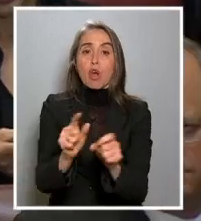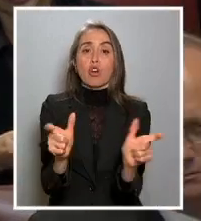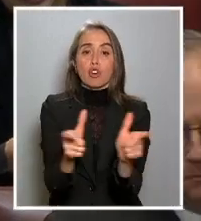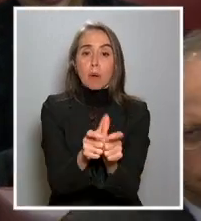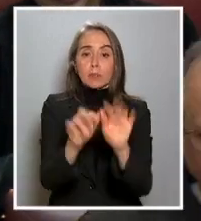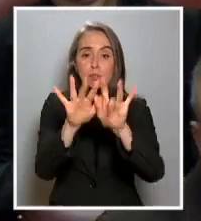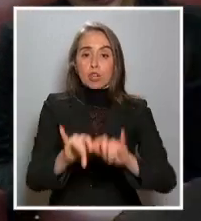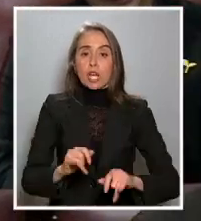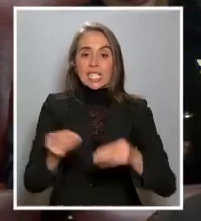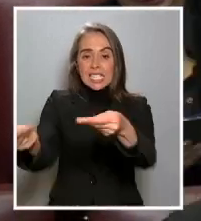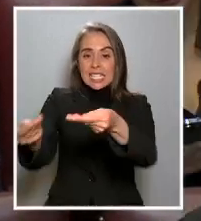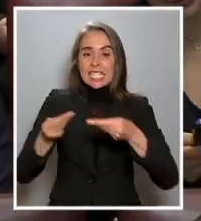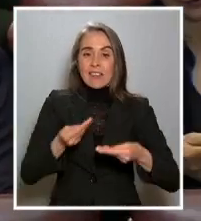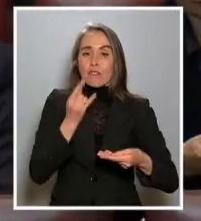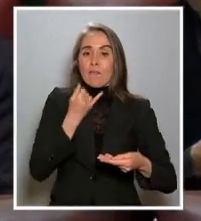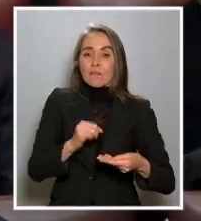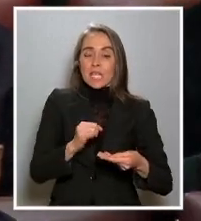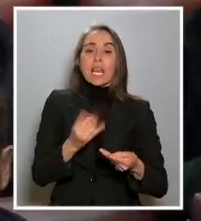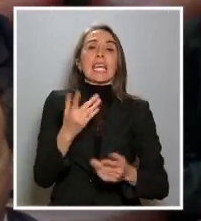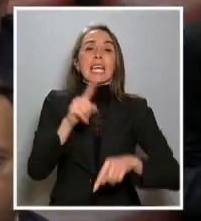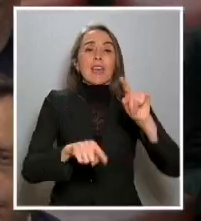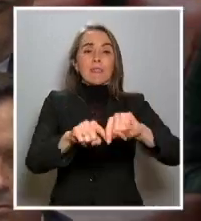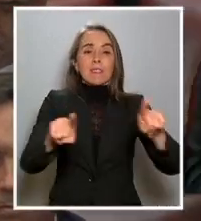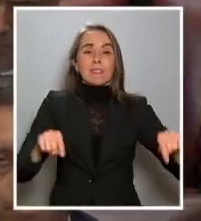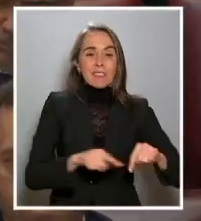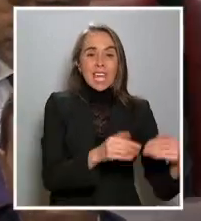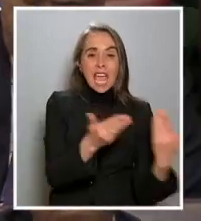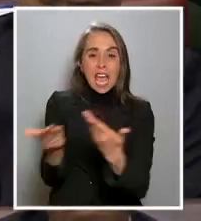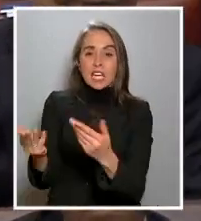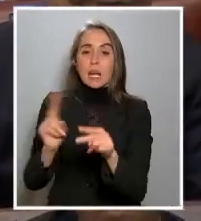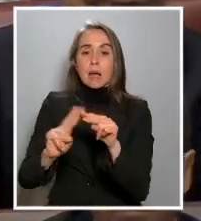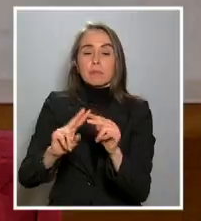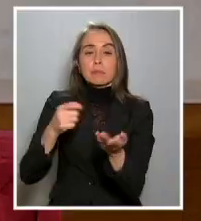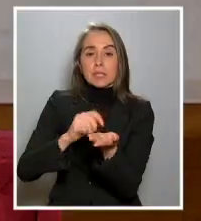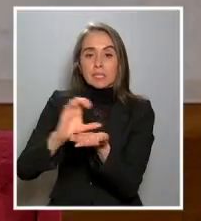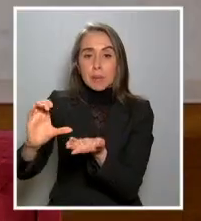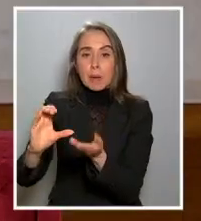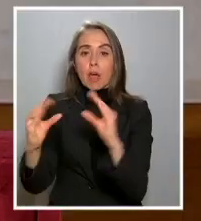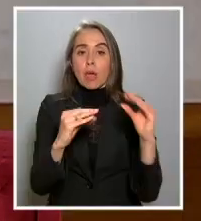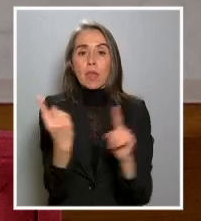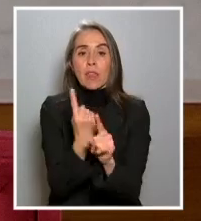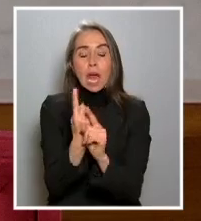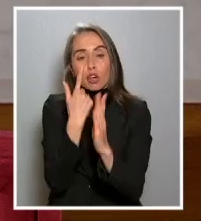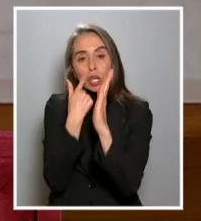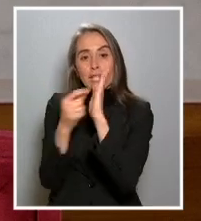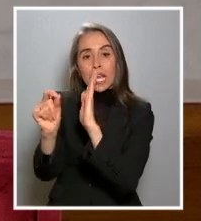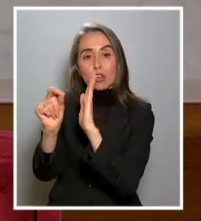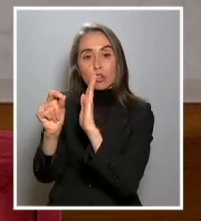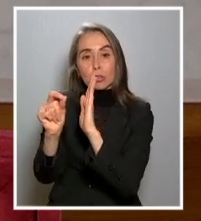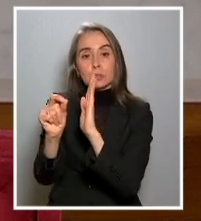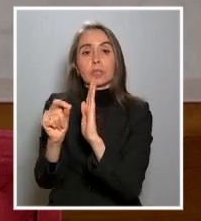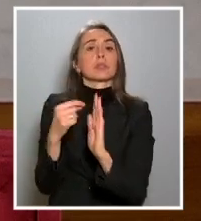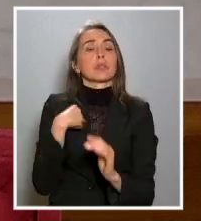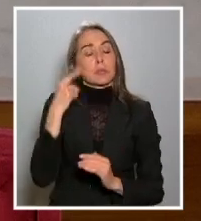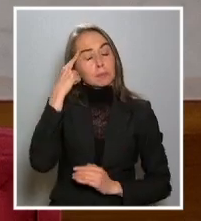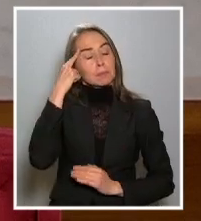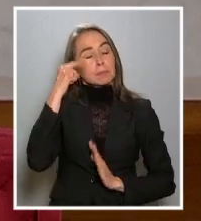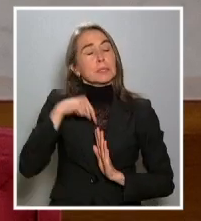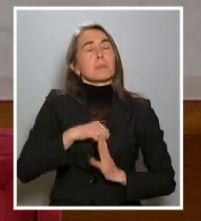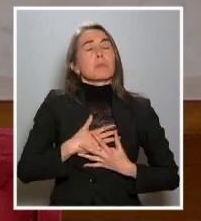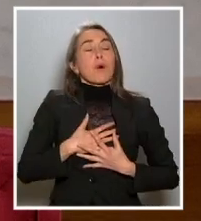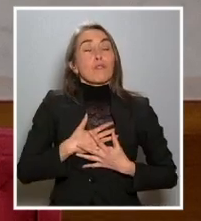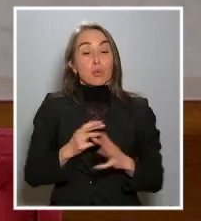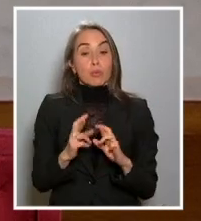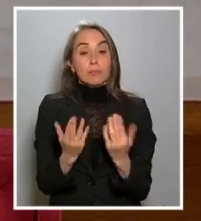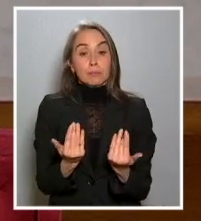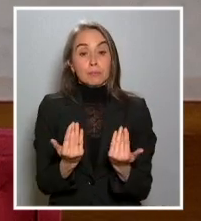entregará un informe final de propuestas en materia de tierras, reparación, diálogo y reconocimiento, y albergo la profunda esperanza